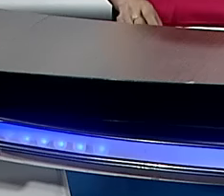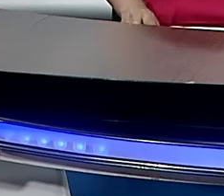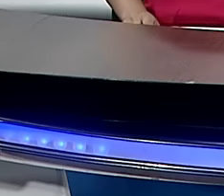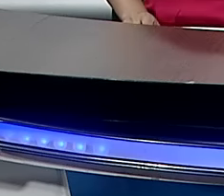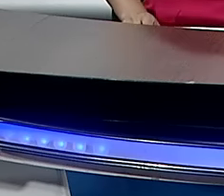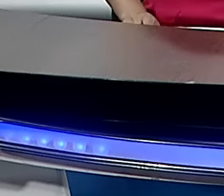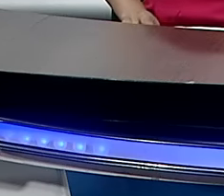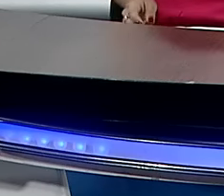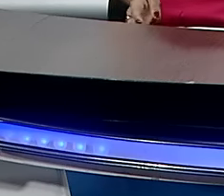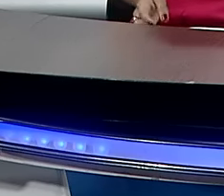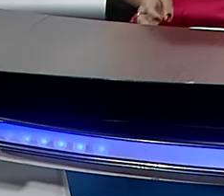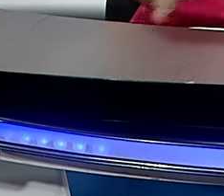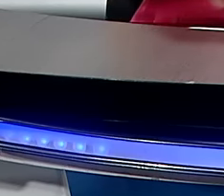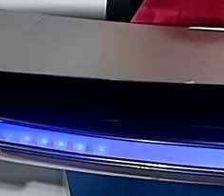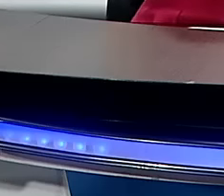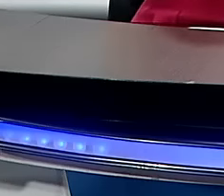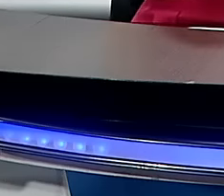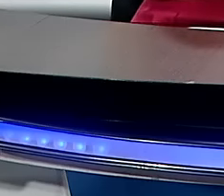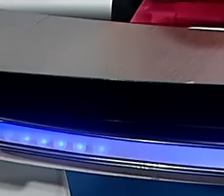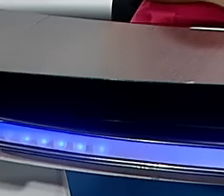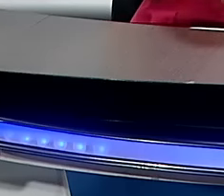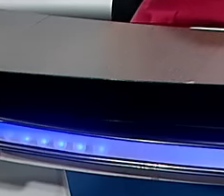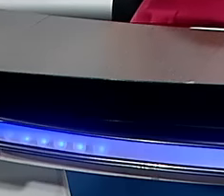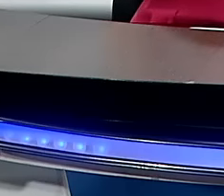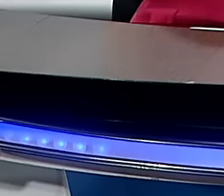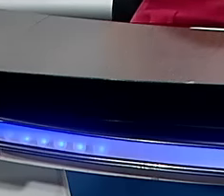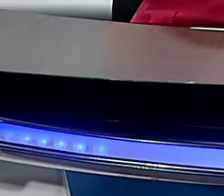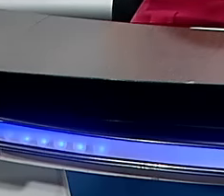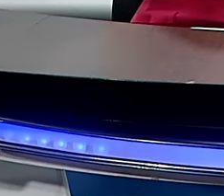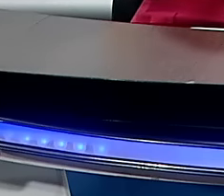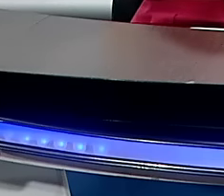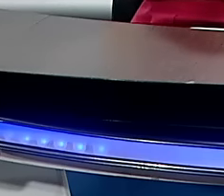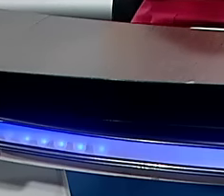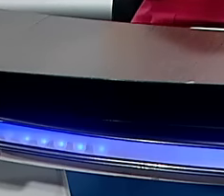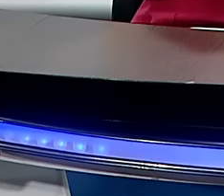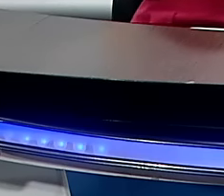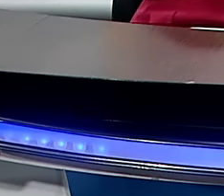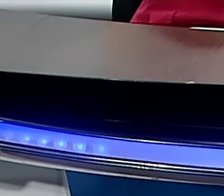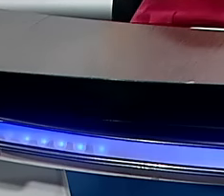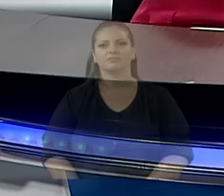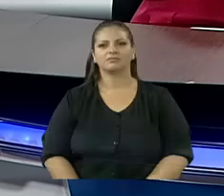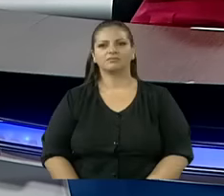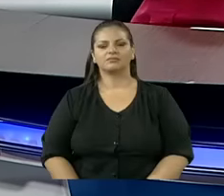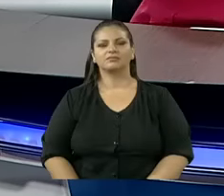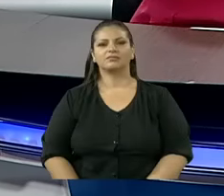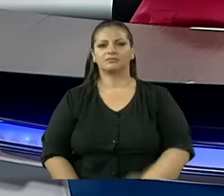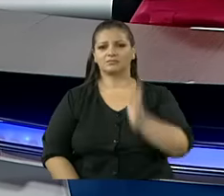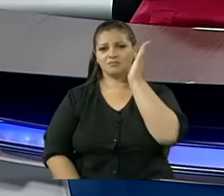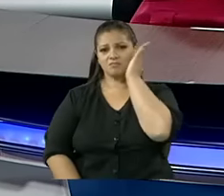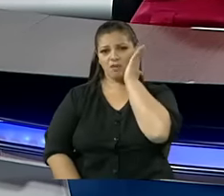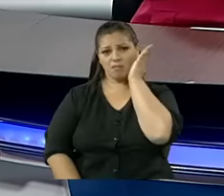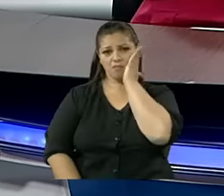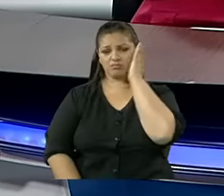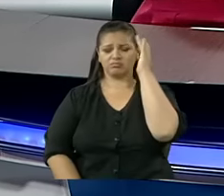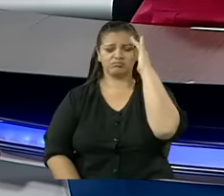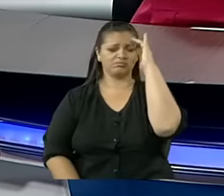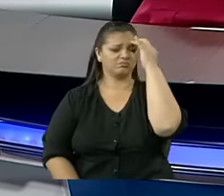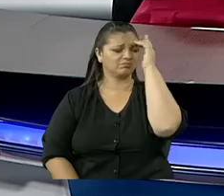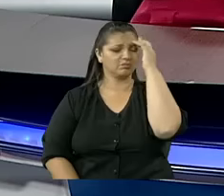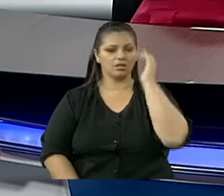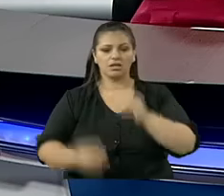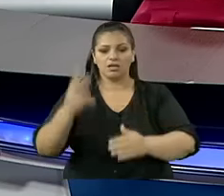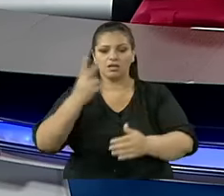Bueno, mejor vamos con esta información, amigos televidentes. Una madre está totalmente desesperada porque 4 de sus 6